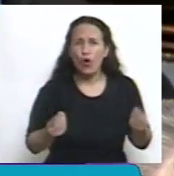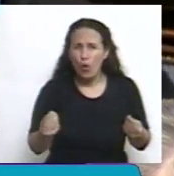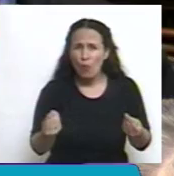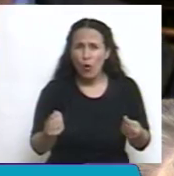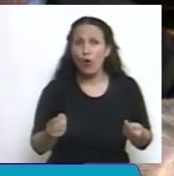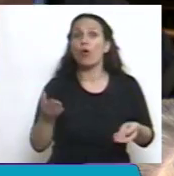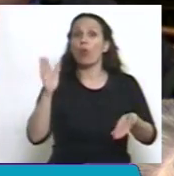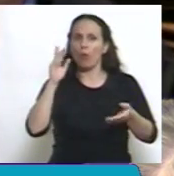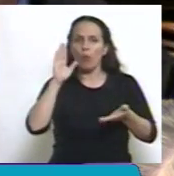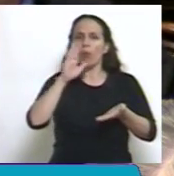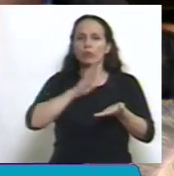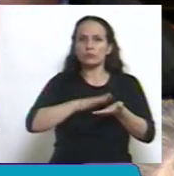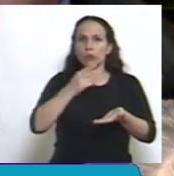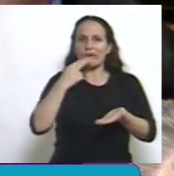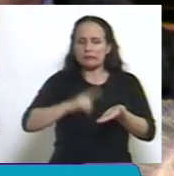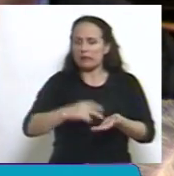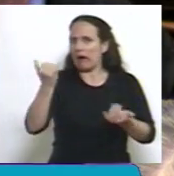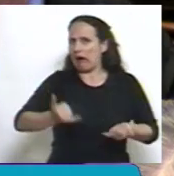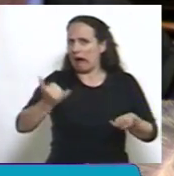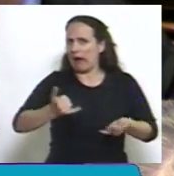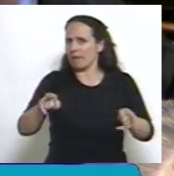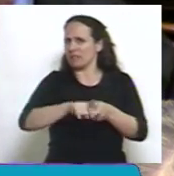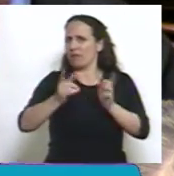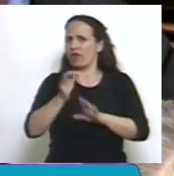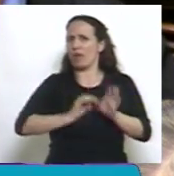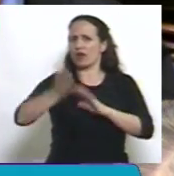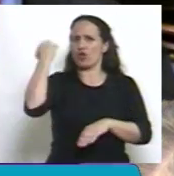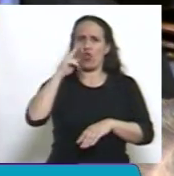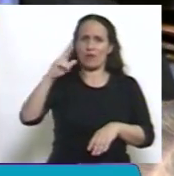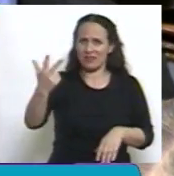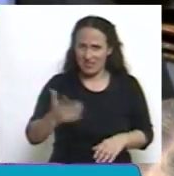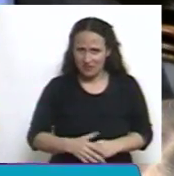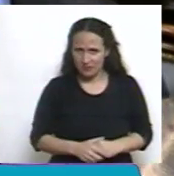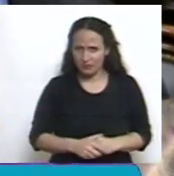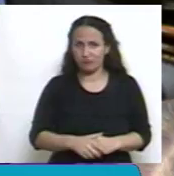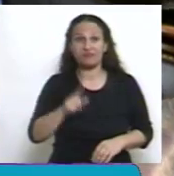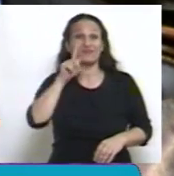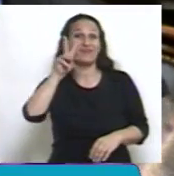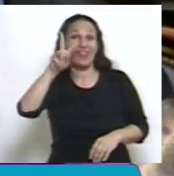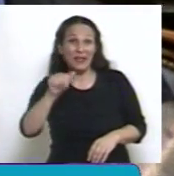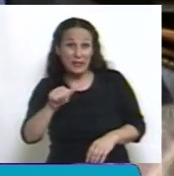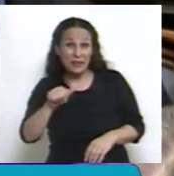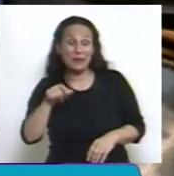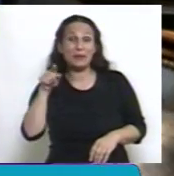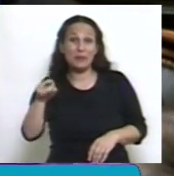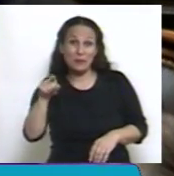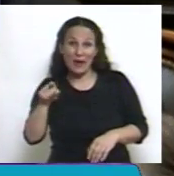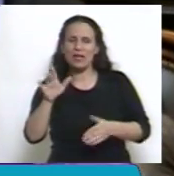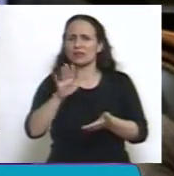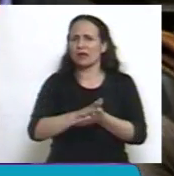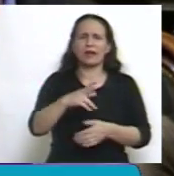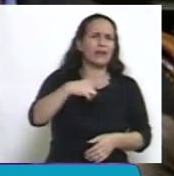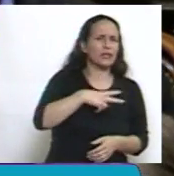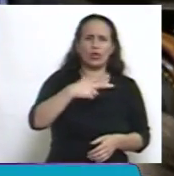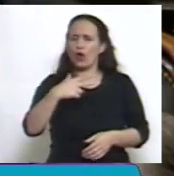tributaria sigue siendo tan regresiva como la del 2003. El IVA que grava por igual el consumo de ricos y